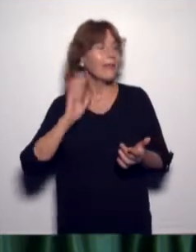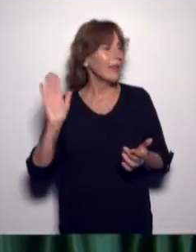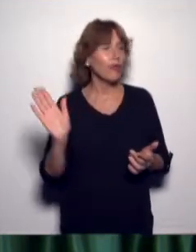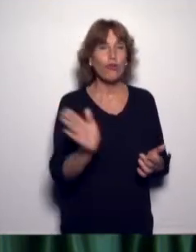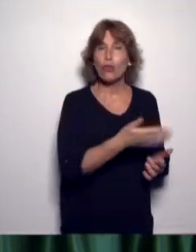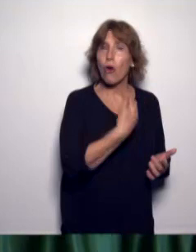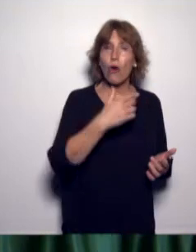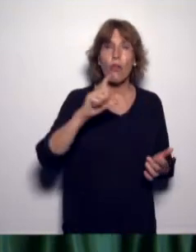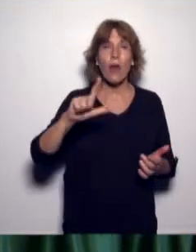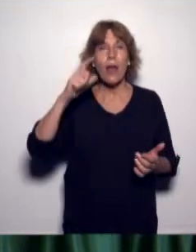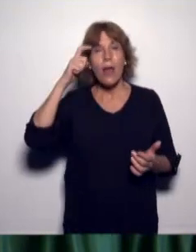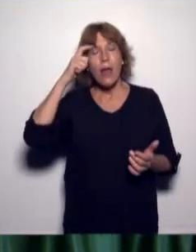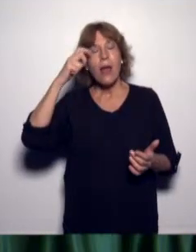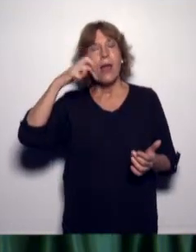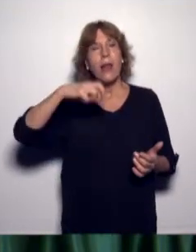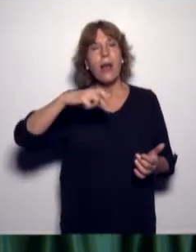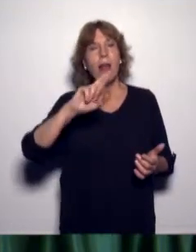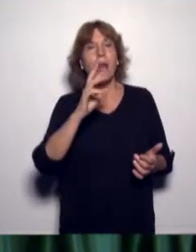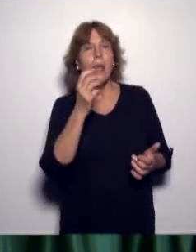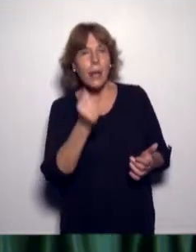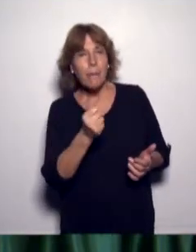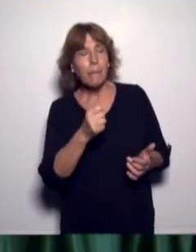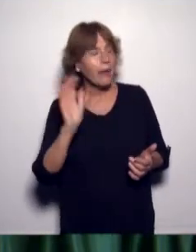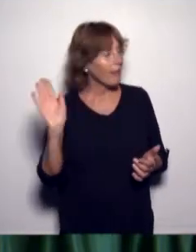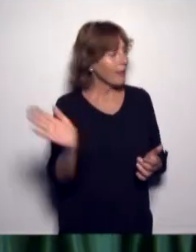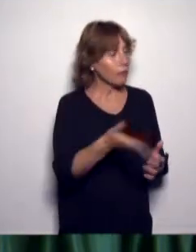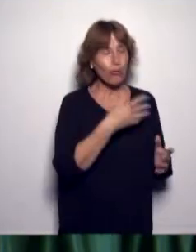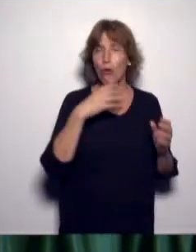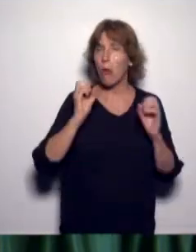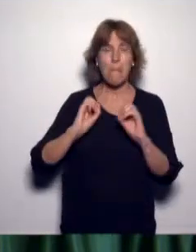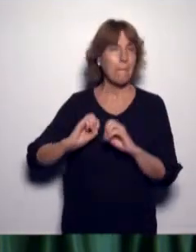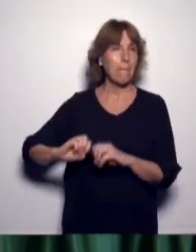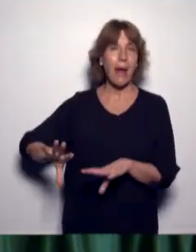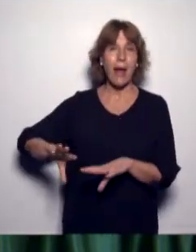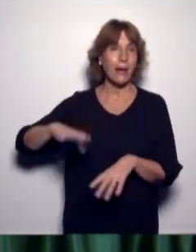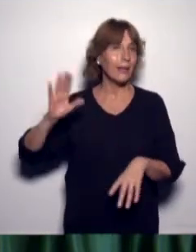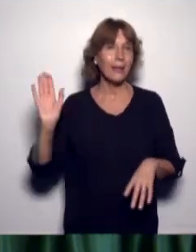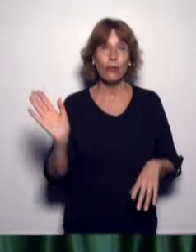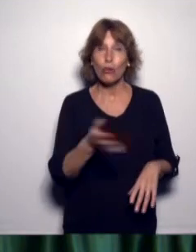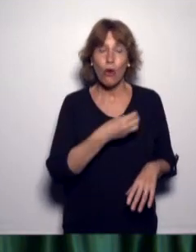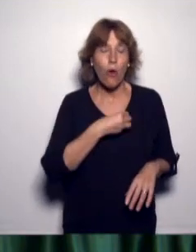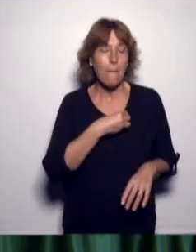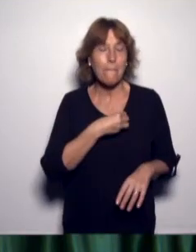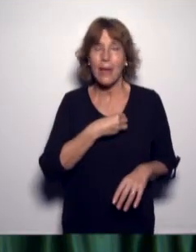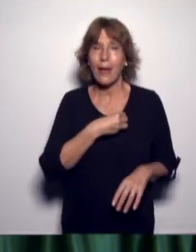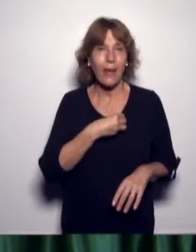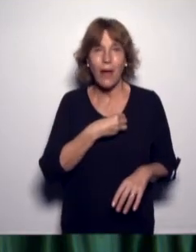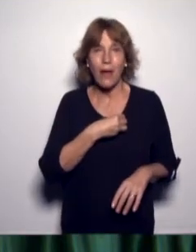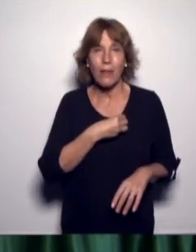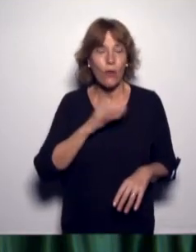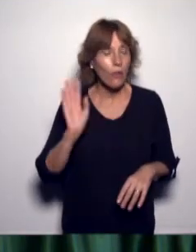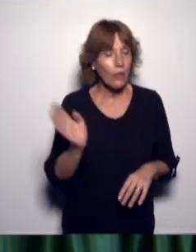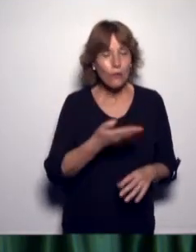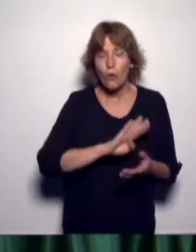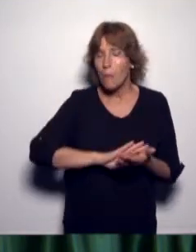las lepras, de todos los males, de todas las exclusiones, fundamentalmente la del pecado, la de la